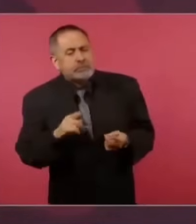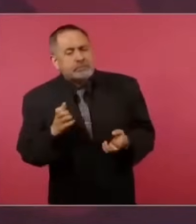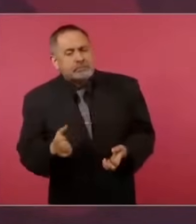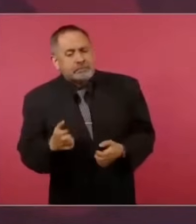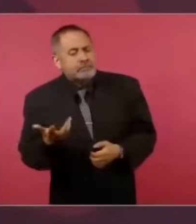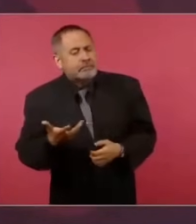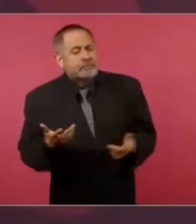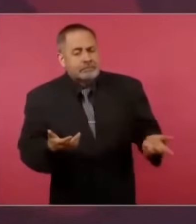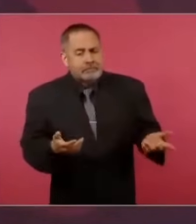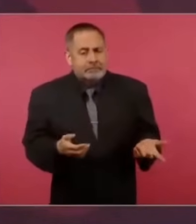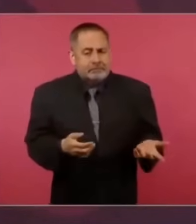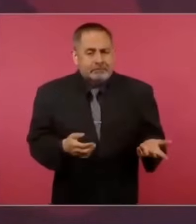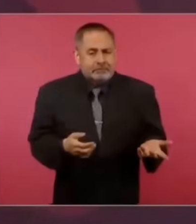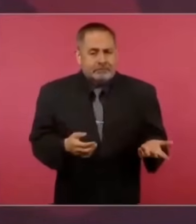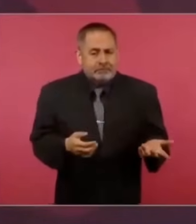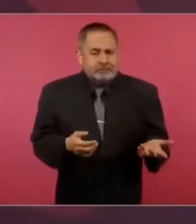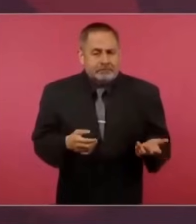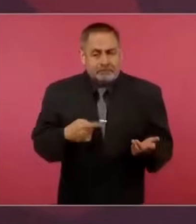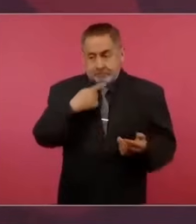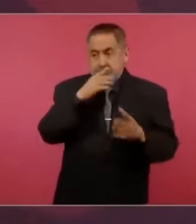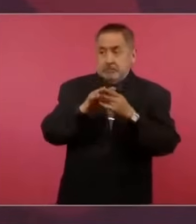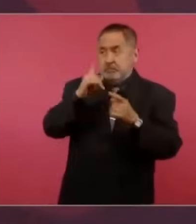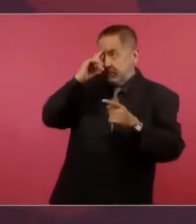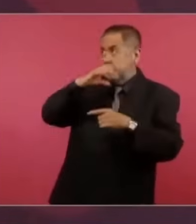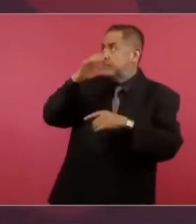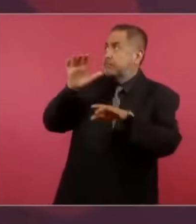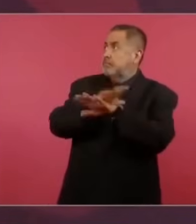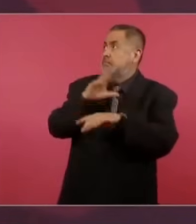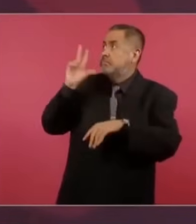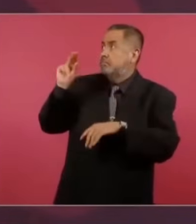para evitar el cambio climático?